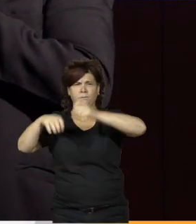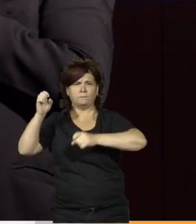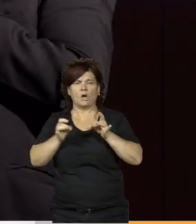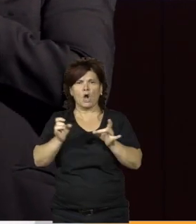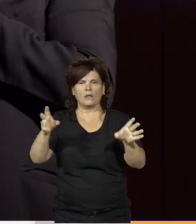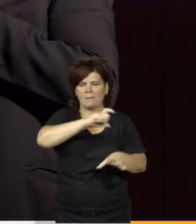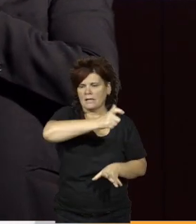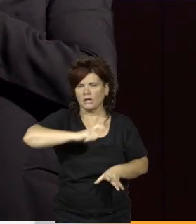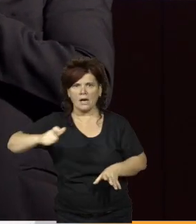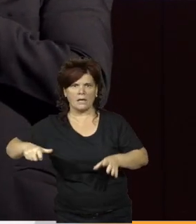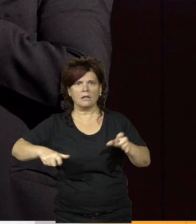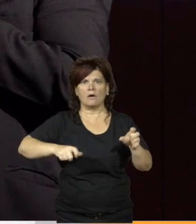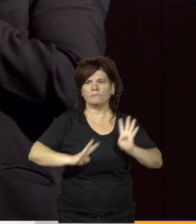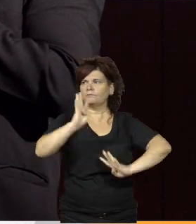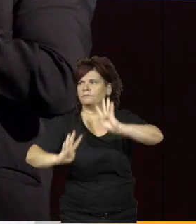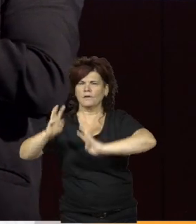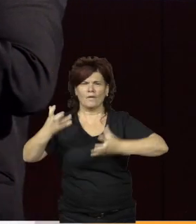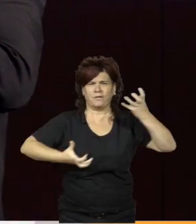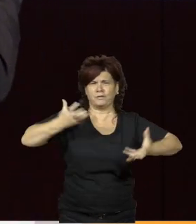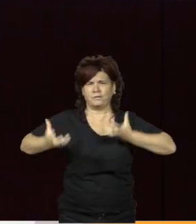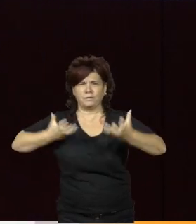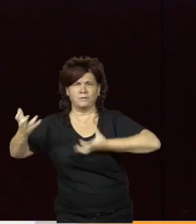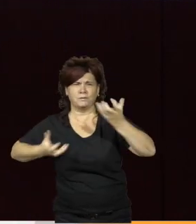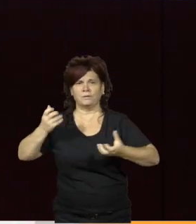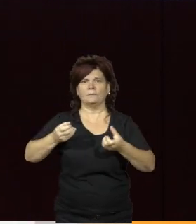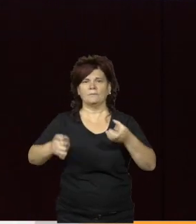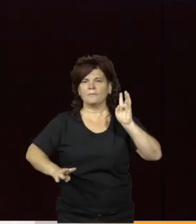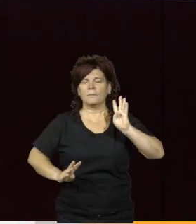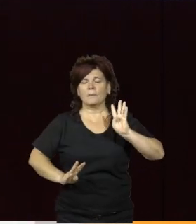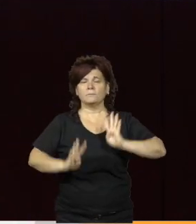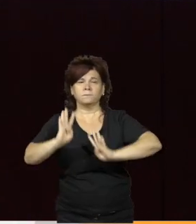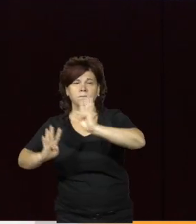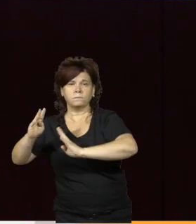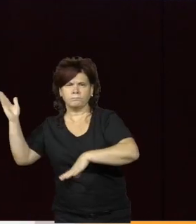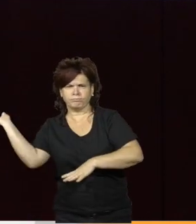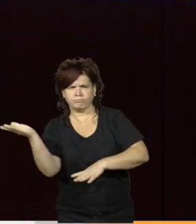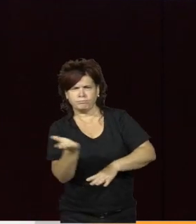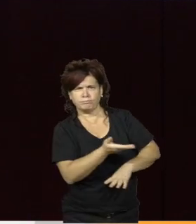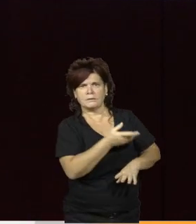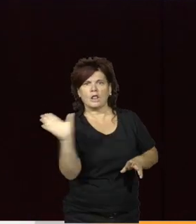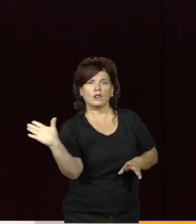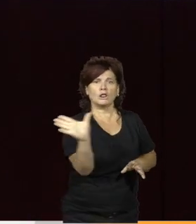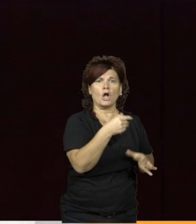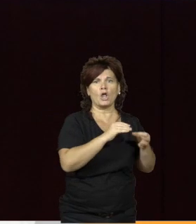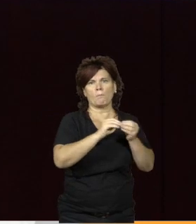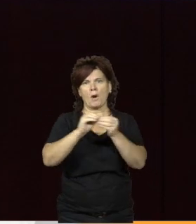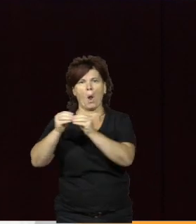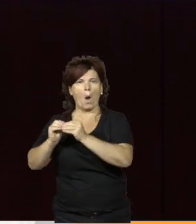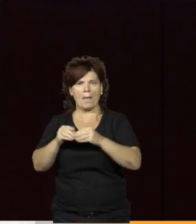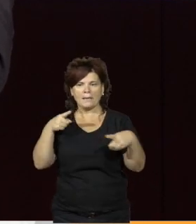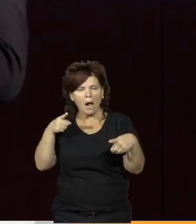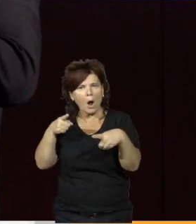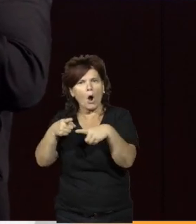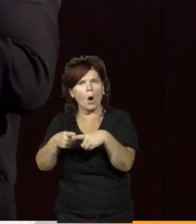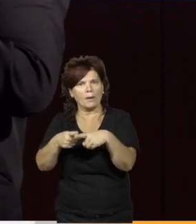ríos, los incendios forestales, deforestación. Entonces, según esa problemática es que se abarcan los objetivos y se